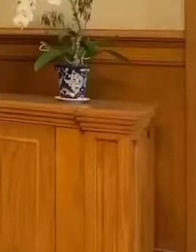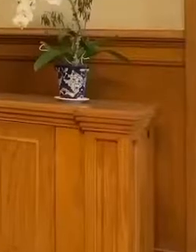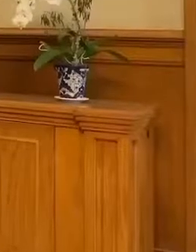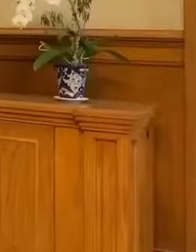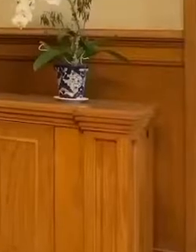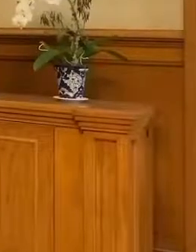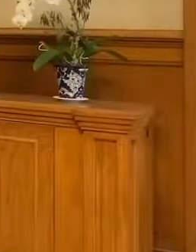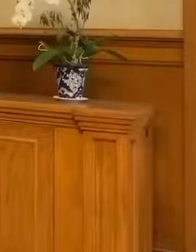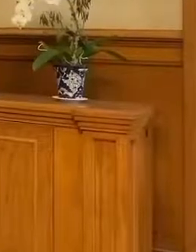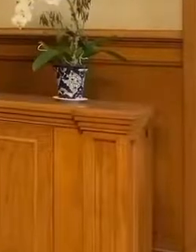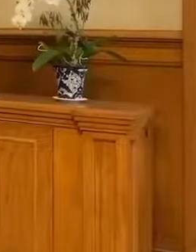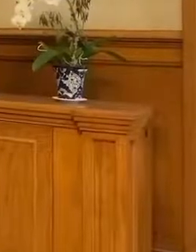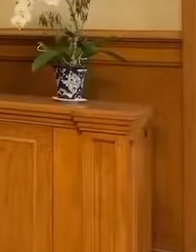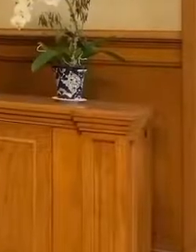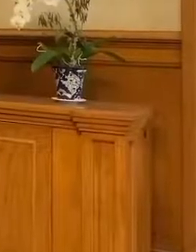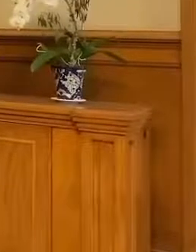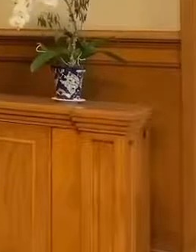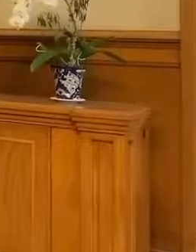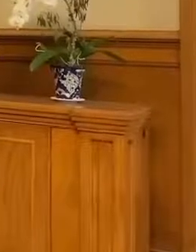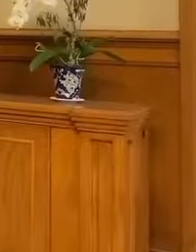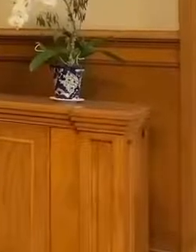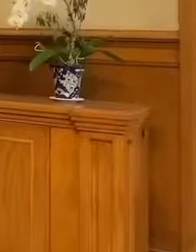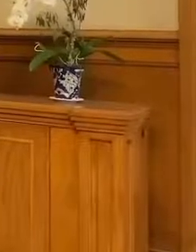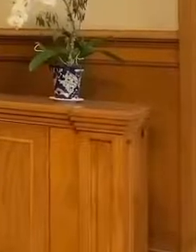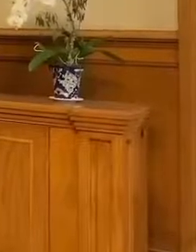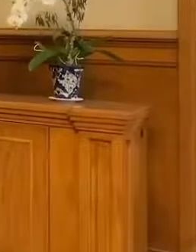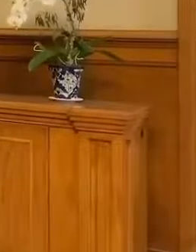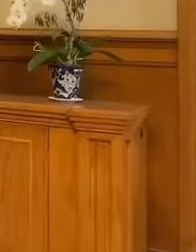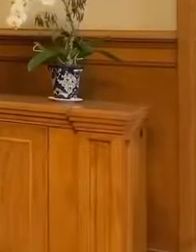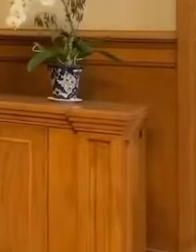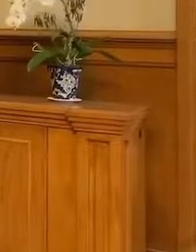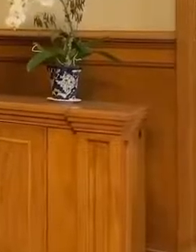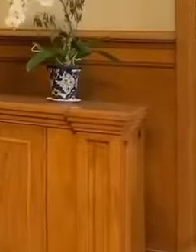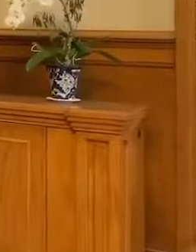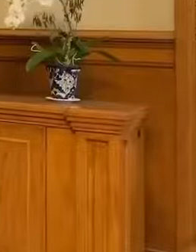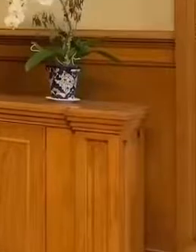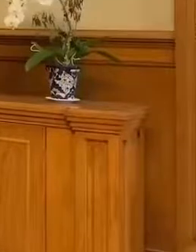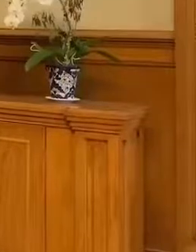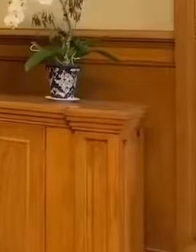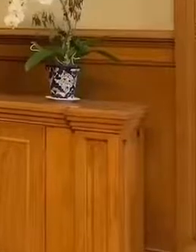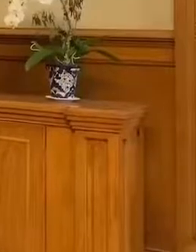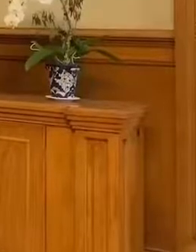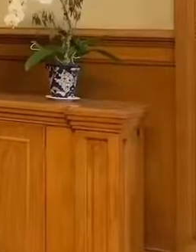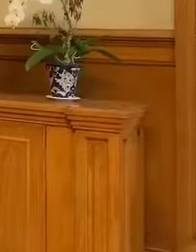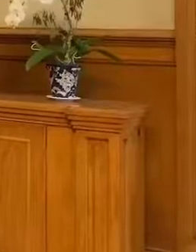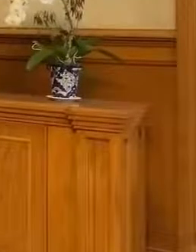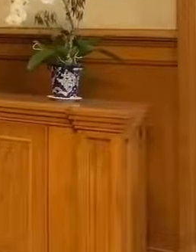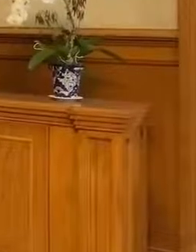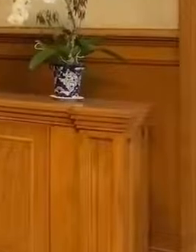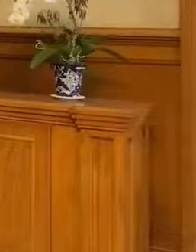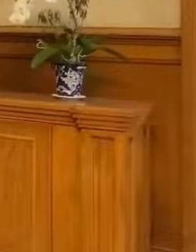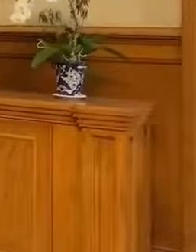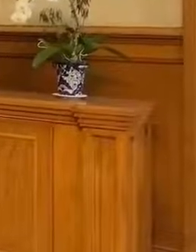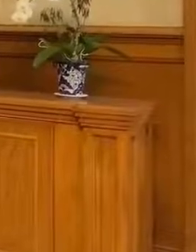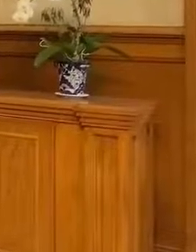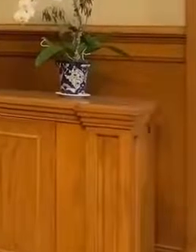consumar entre todos. Y saben, me da muchísimo gusto que en estos